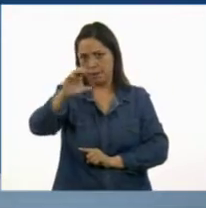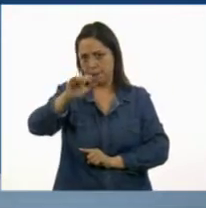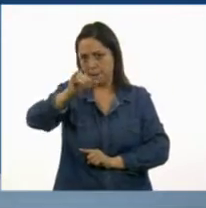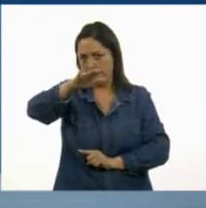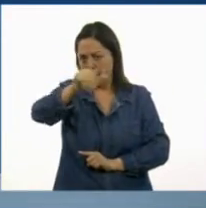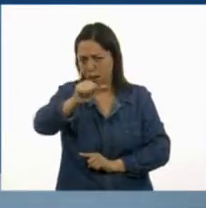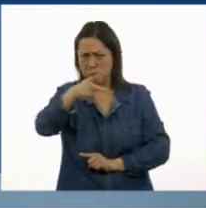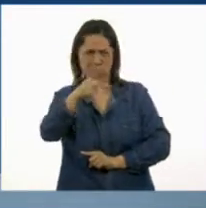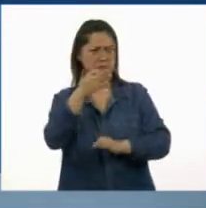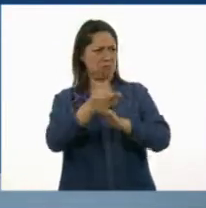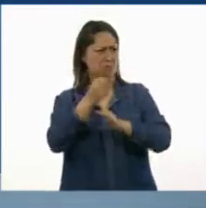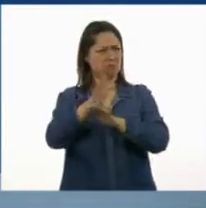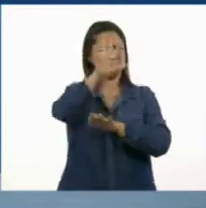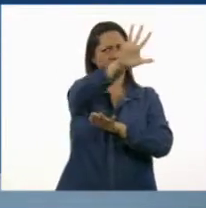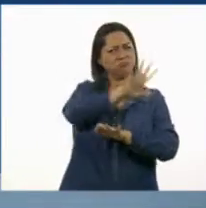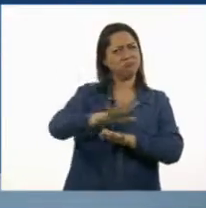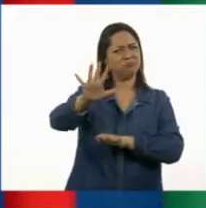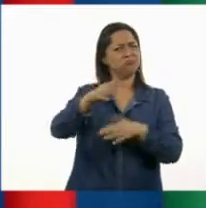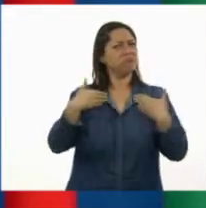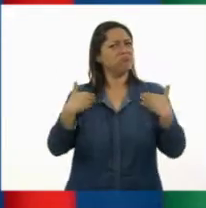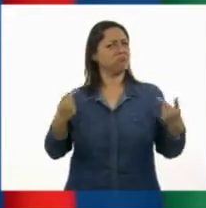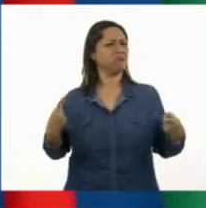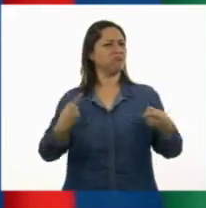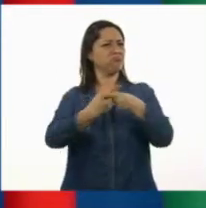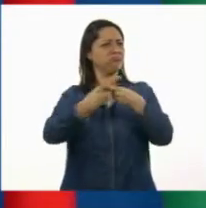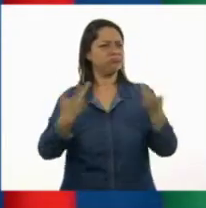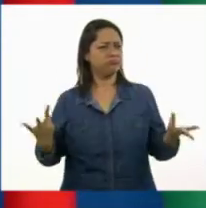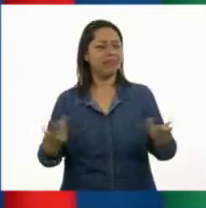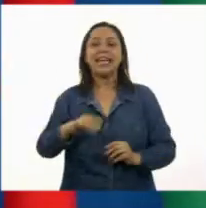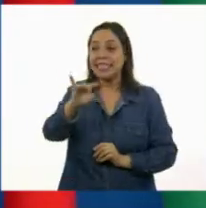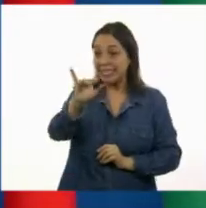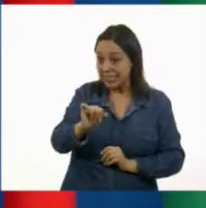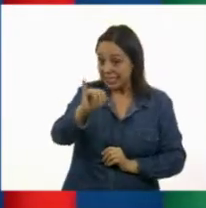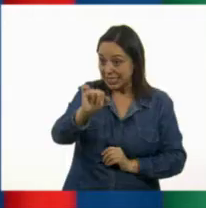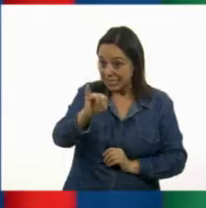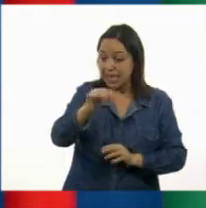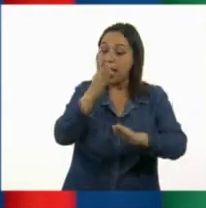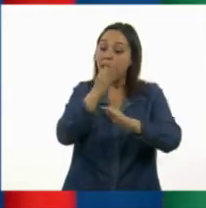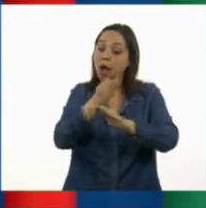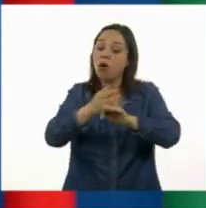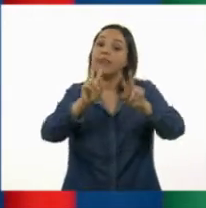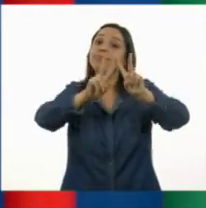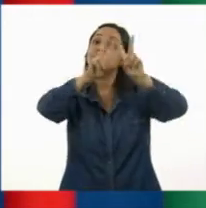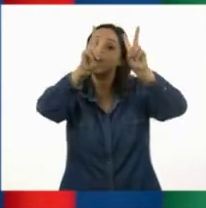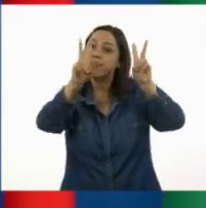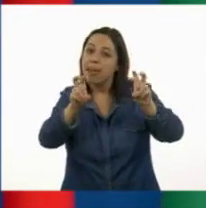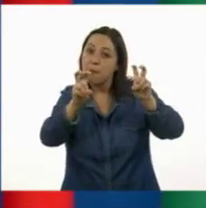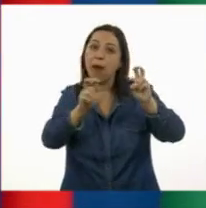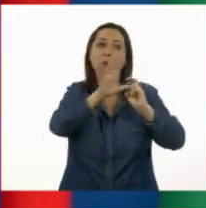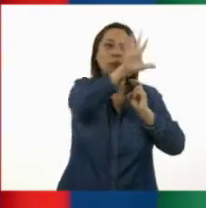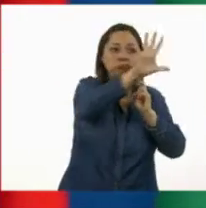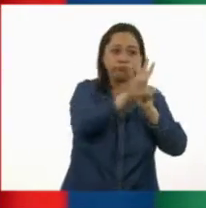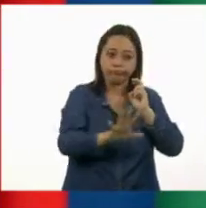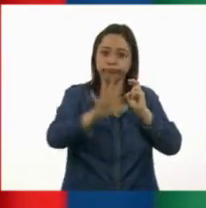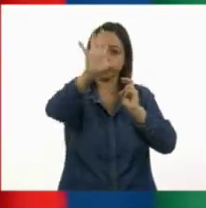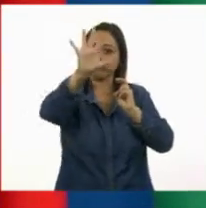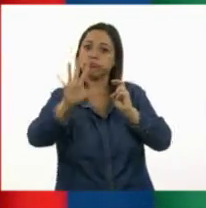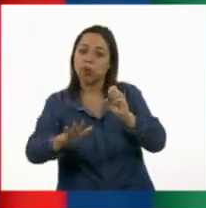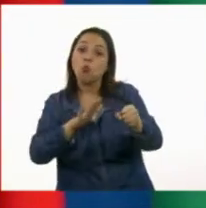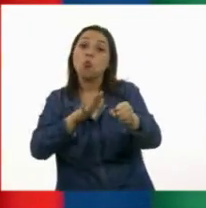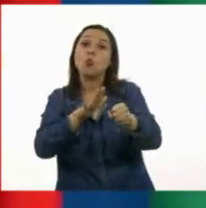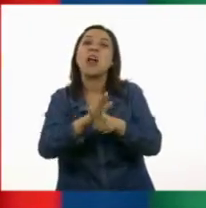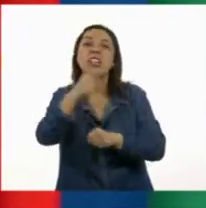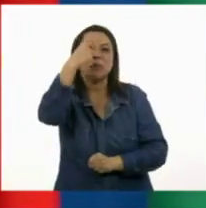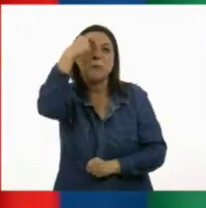los continentes, ya lo entendí. Sí, estamos revisando el tema de los qué continentes existen para refrescar